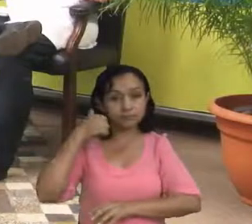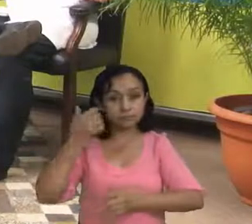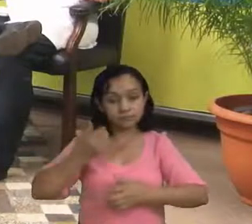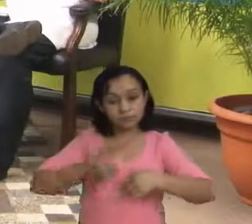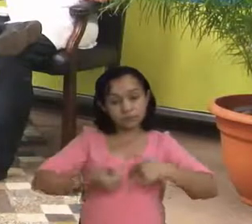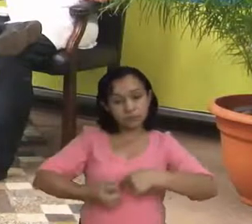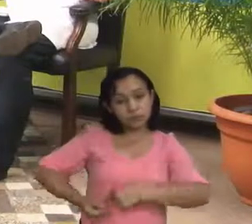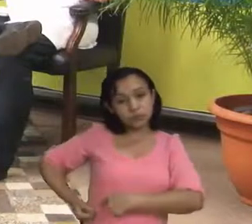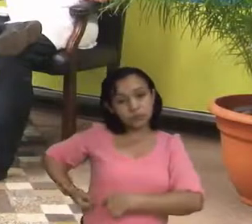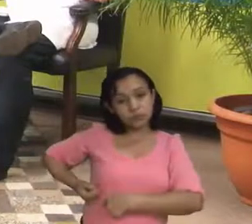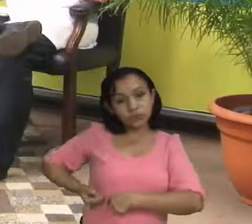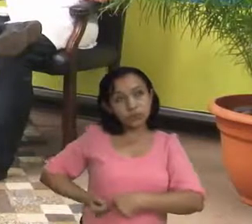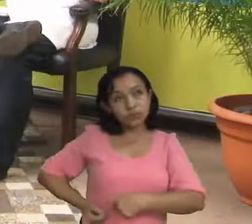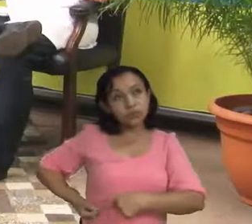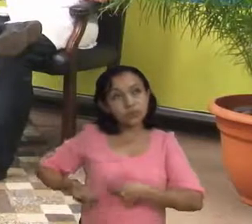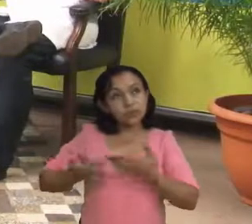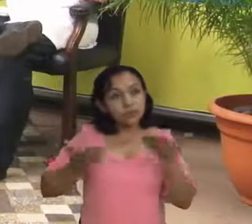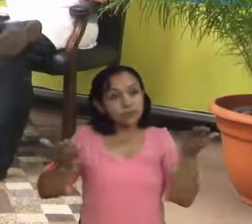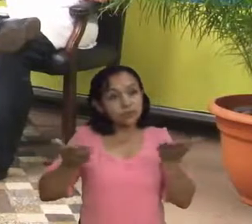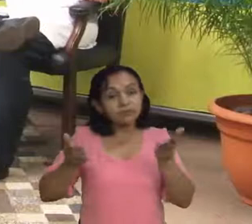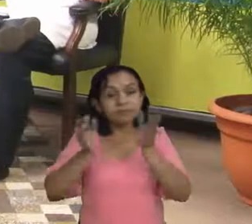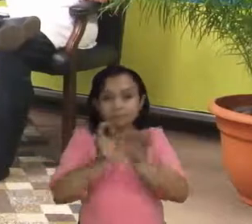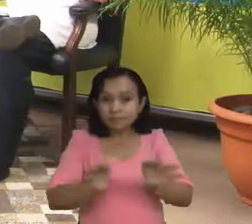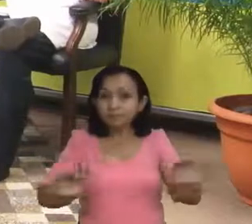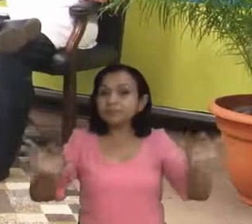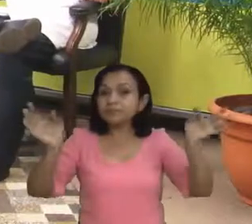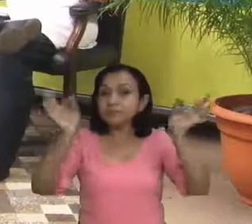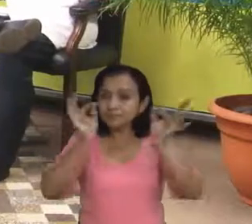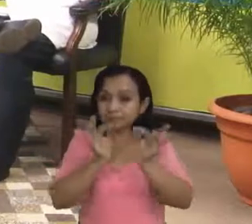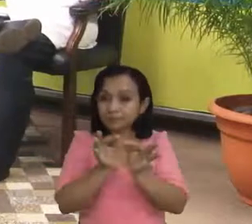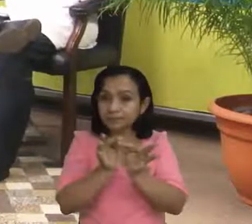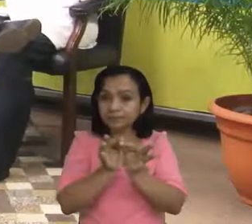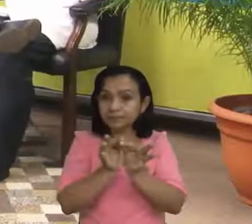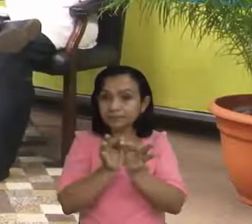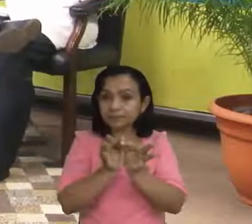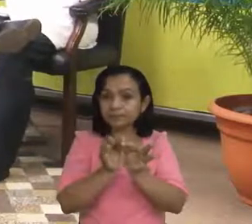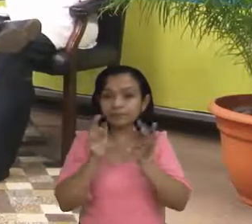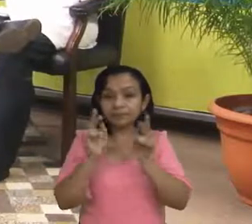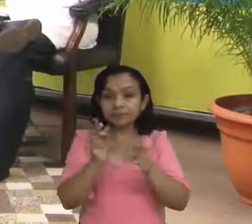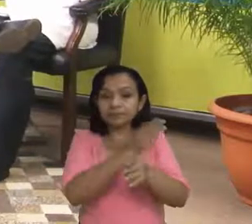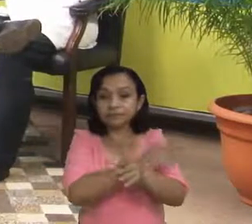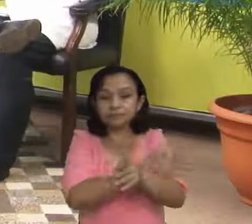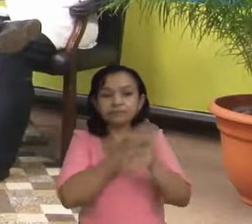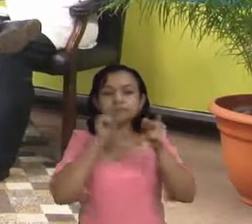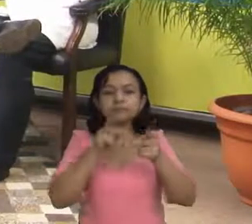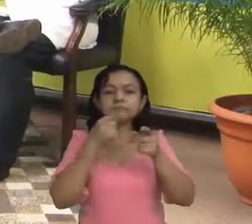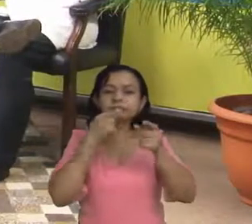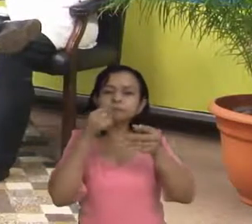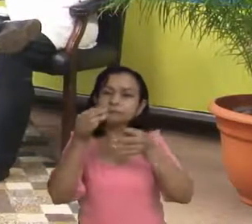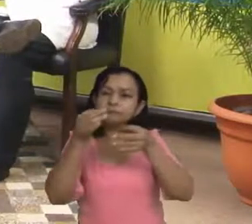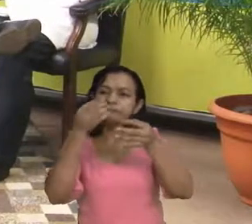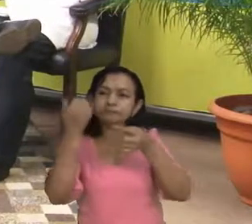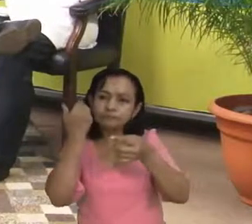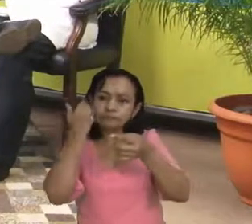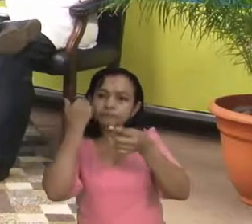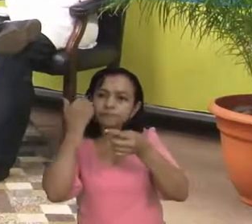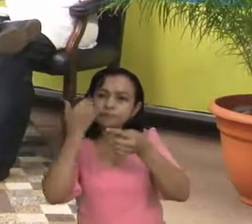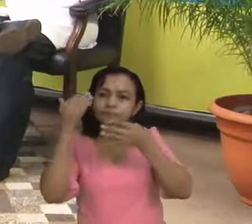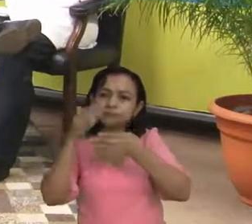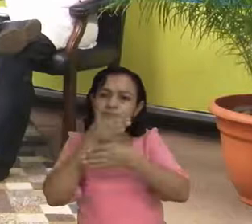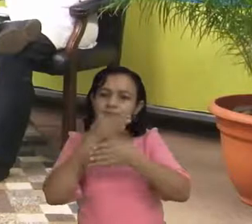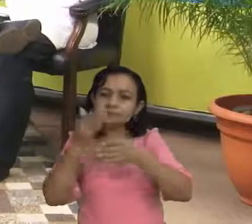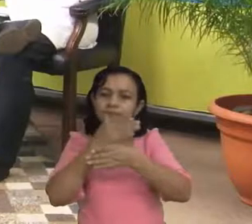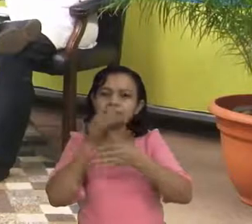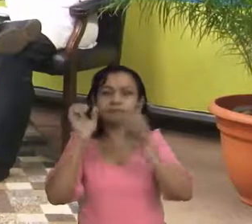ultrasonido? Ok, lo más importante en este aspecto es la historia clínica, ¿verdad? Como lo hemos abordado, ¿verdad?